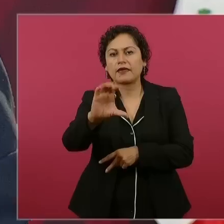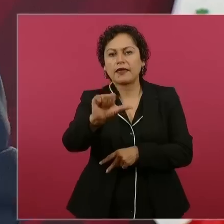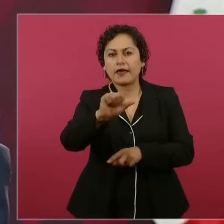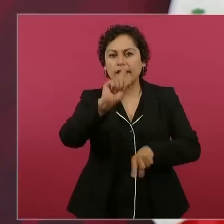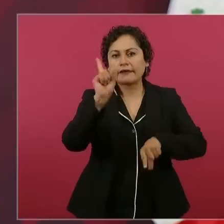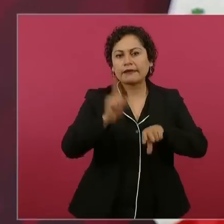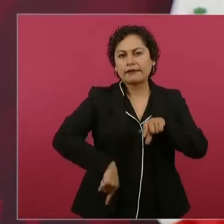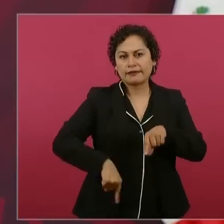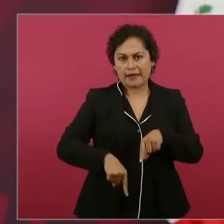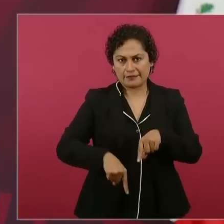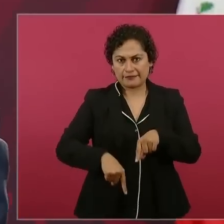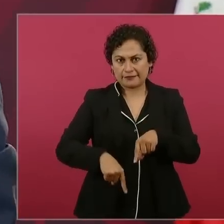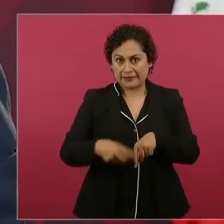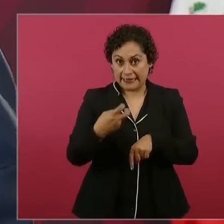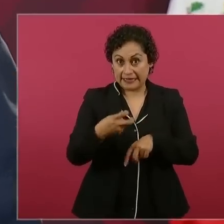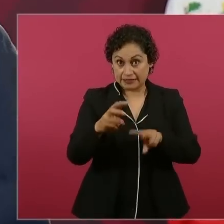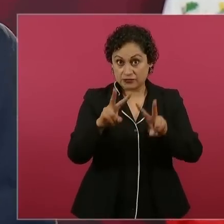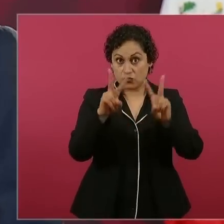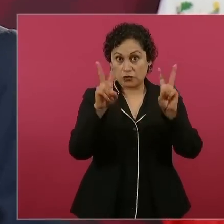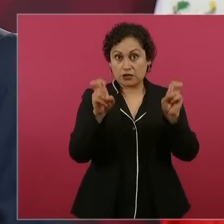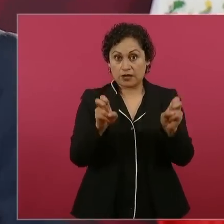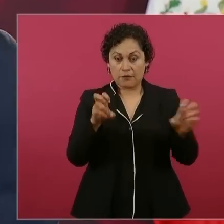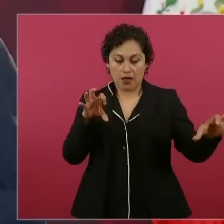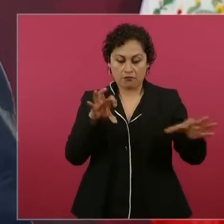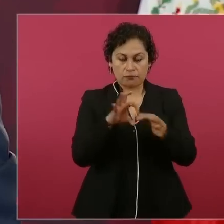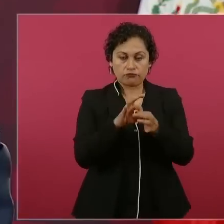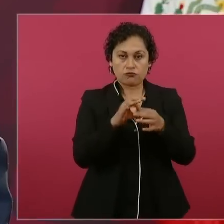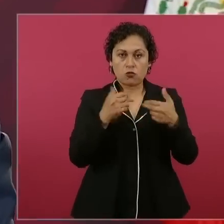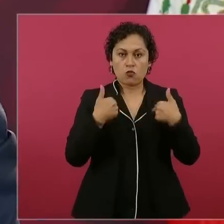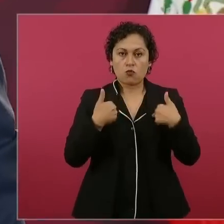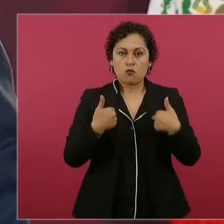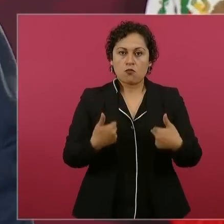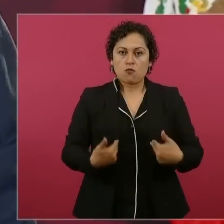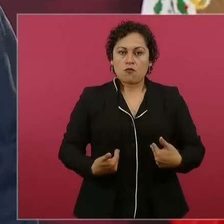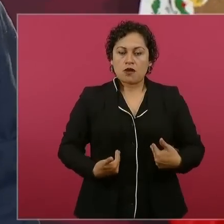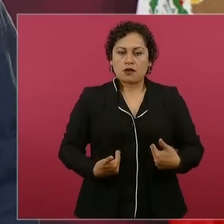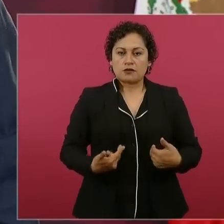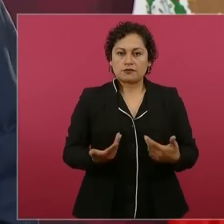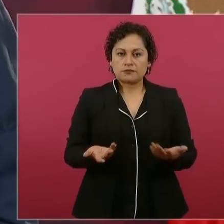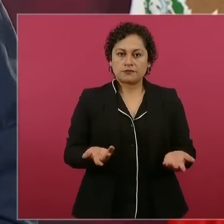todo lo que tenía que ver con el humanismo.